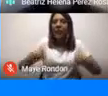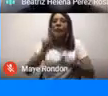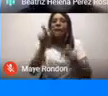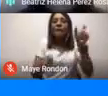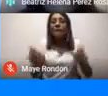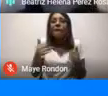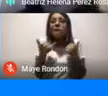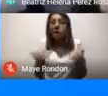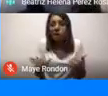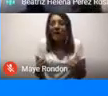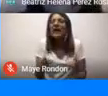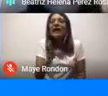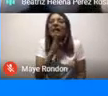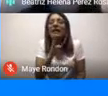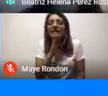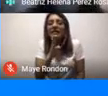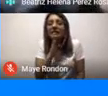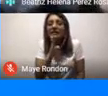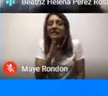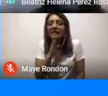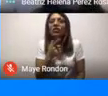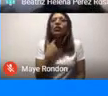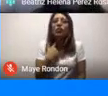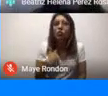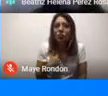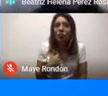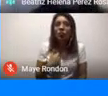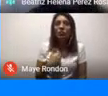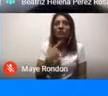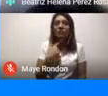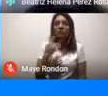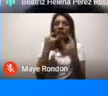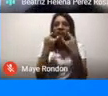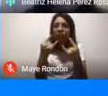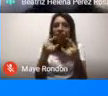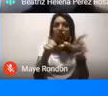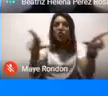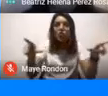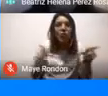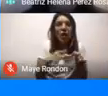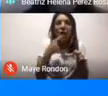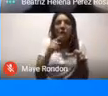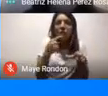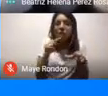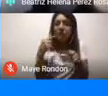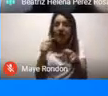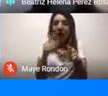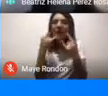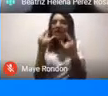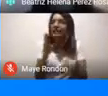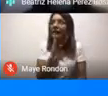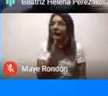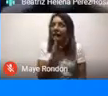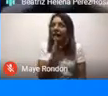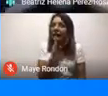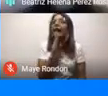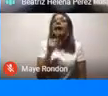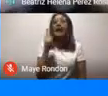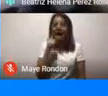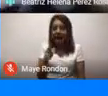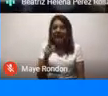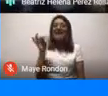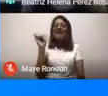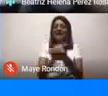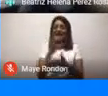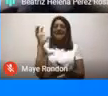a quiénes les gusta este tipo de atractivos que tengo dentro de mi territorio. Entonces, esto me empieza